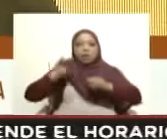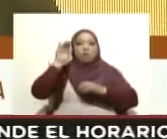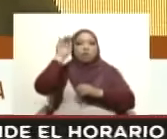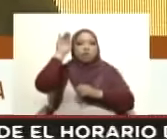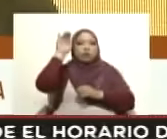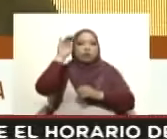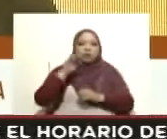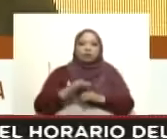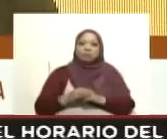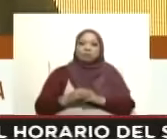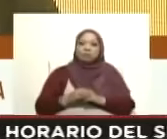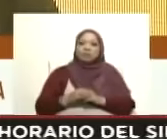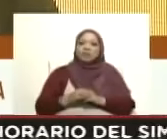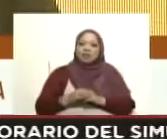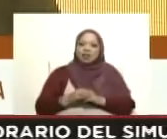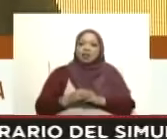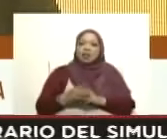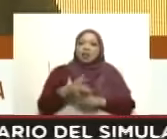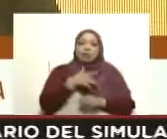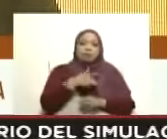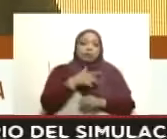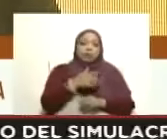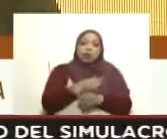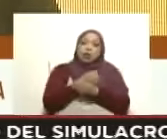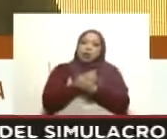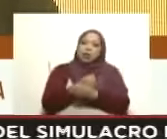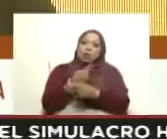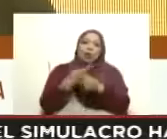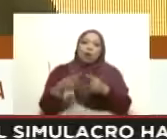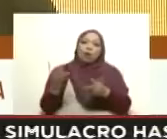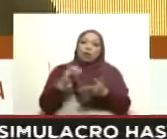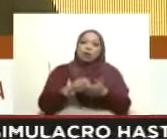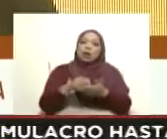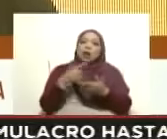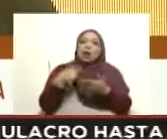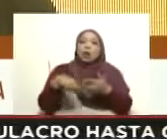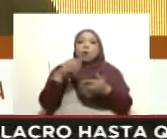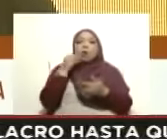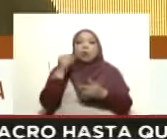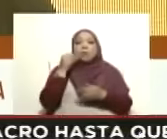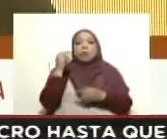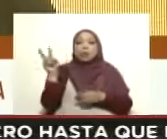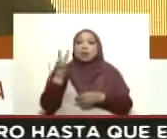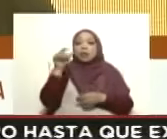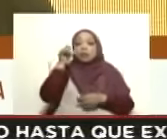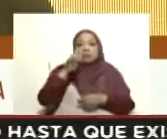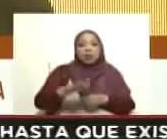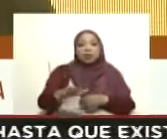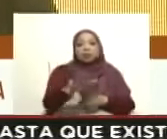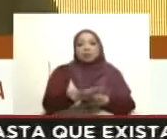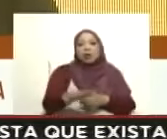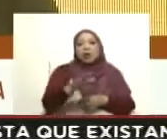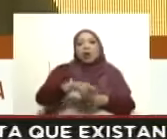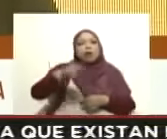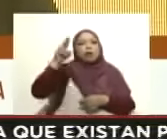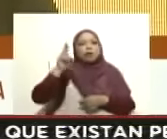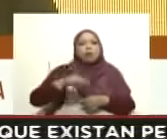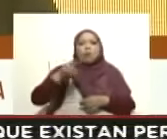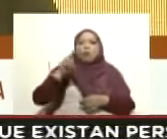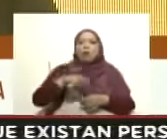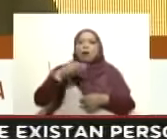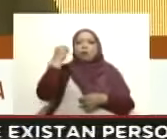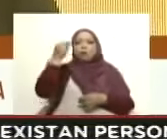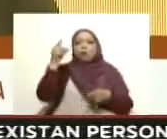nuestros hijos Estamos muy emocionados Esta es otra lección que nos da el pueblo de Venezuela jamás pensábamos que